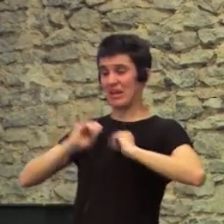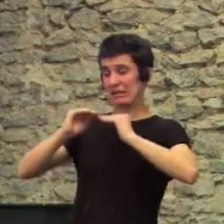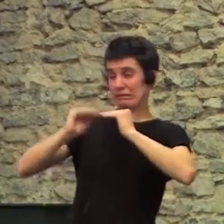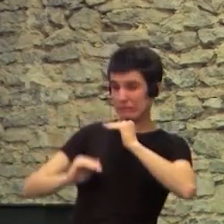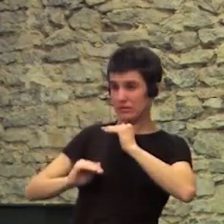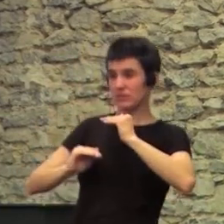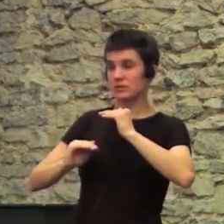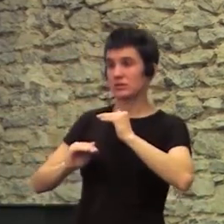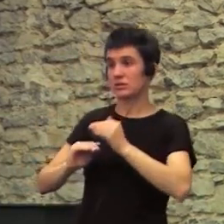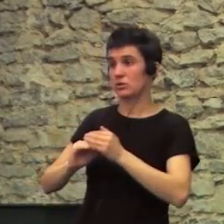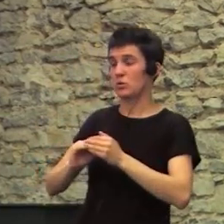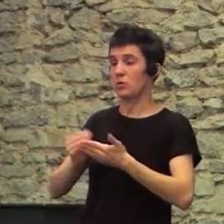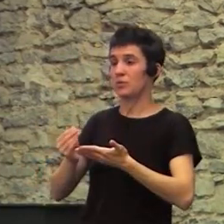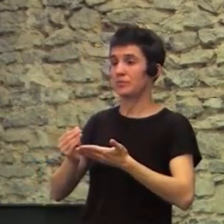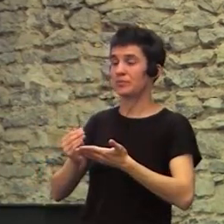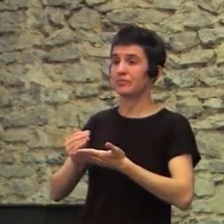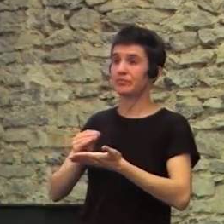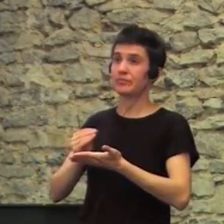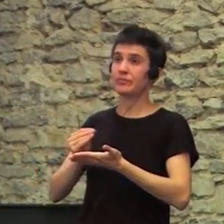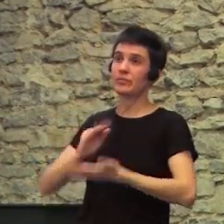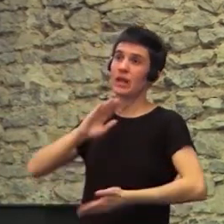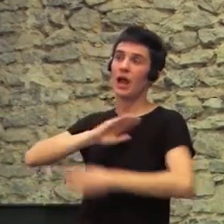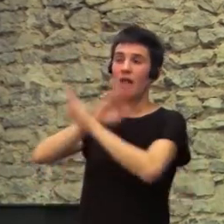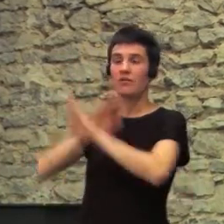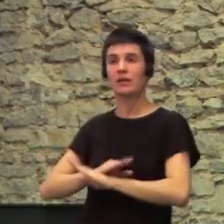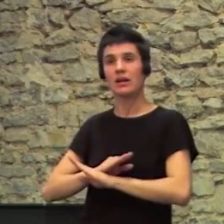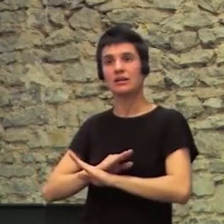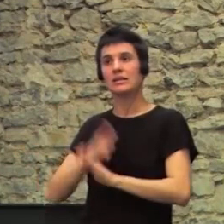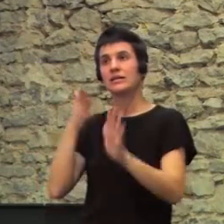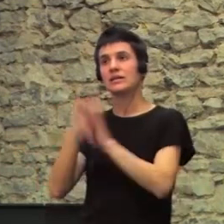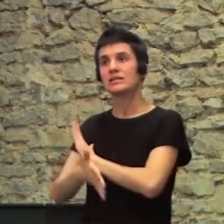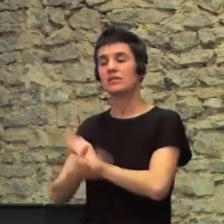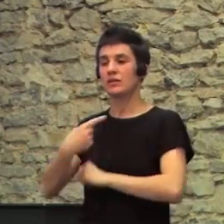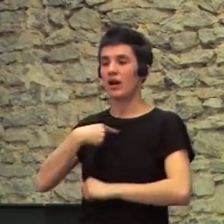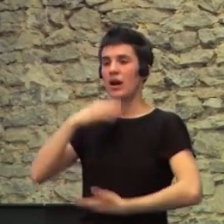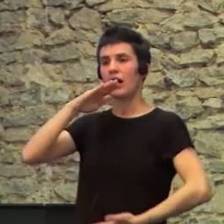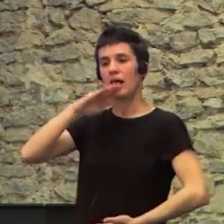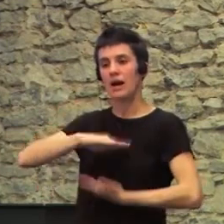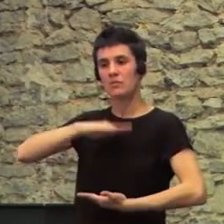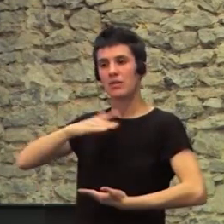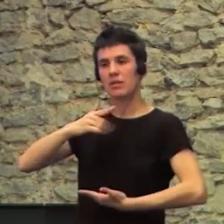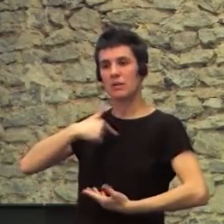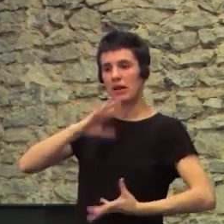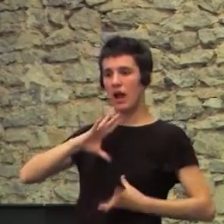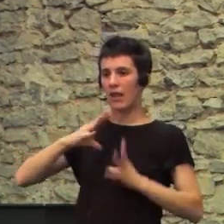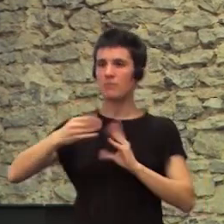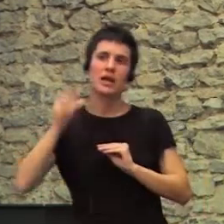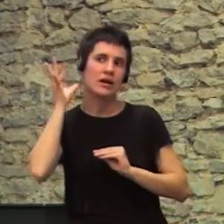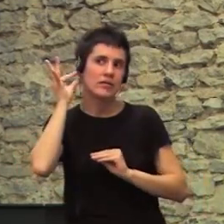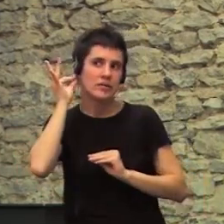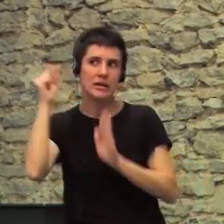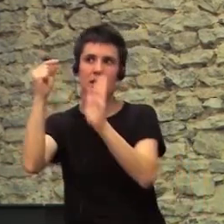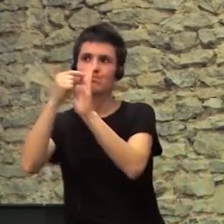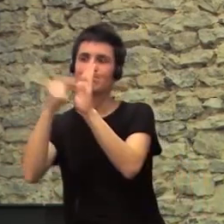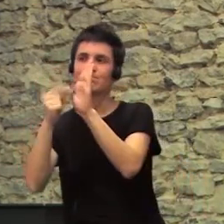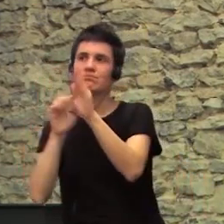que tiene que ver con tu grado de adaptación a tener un compromiso con la feminidad, ¿vale? Es